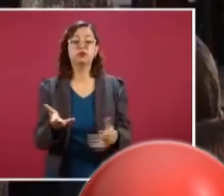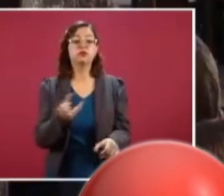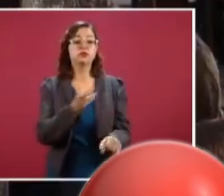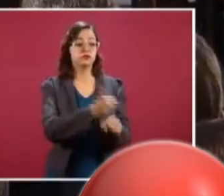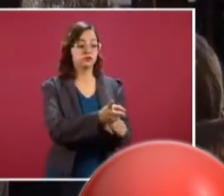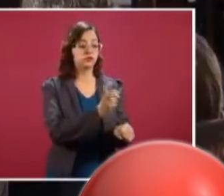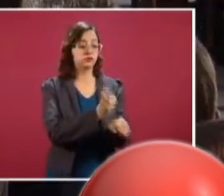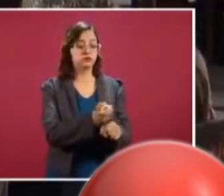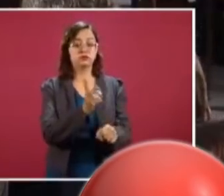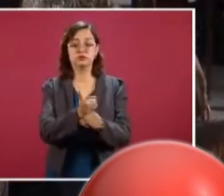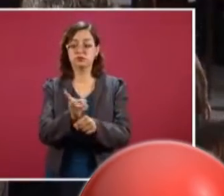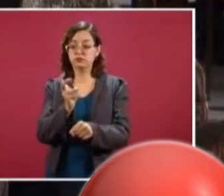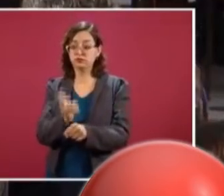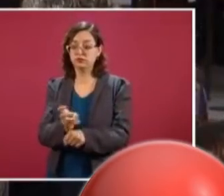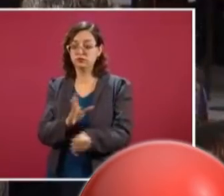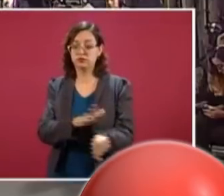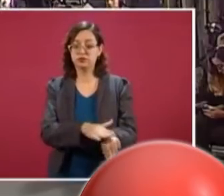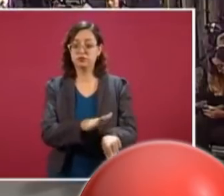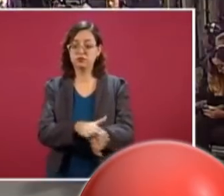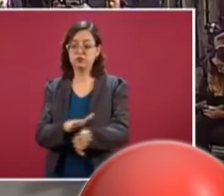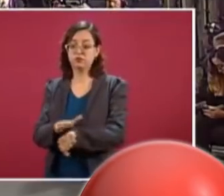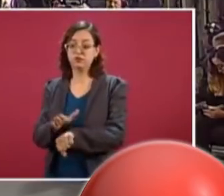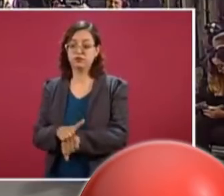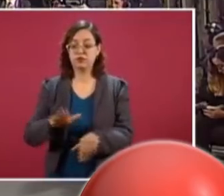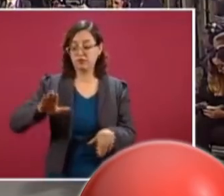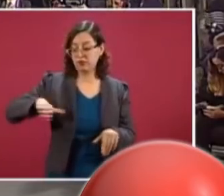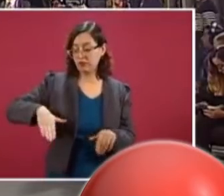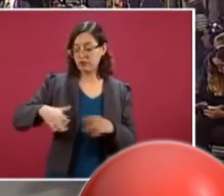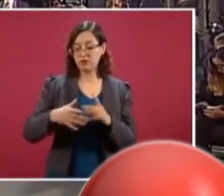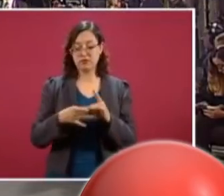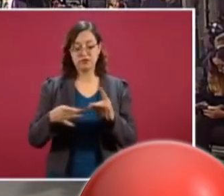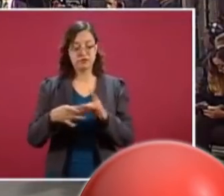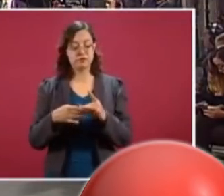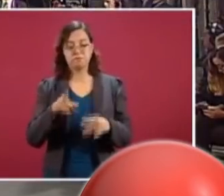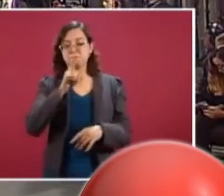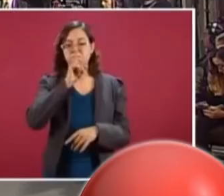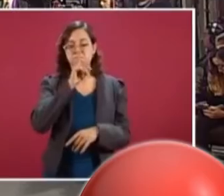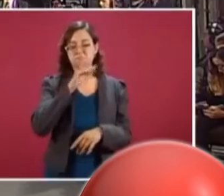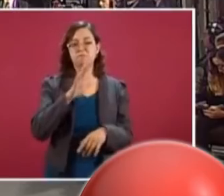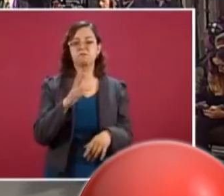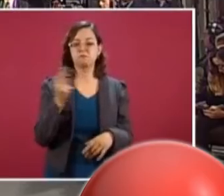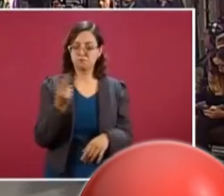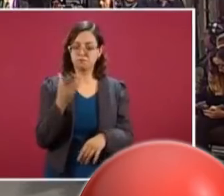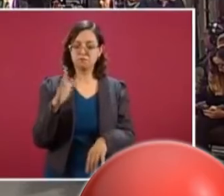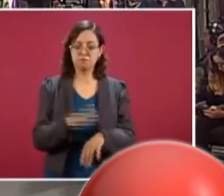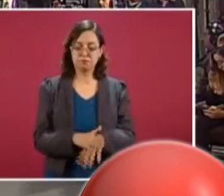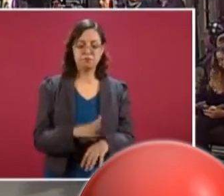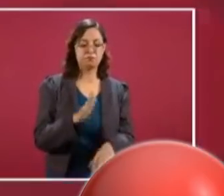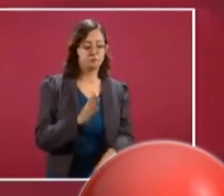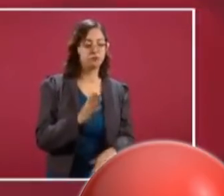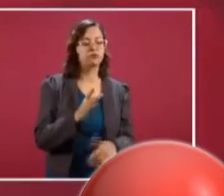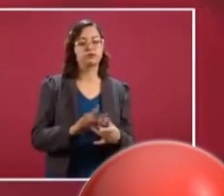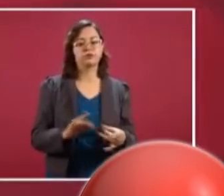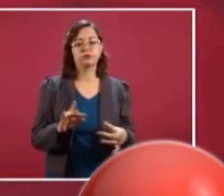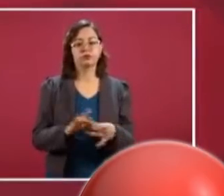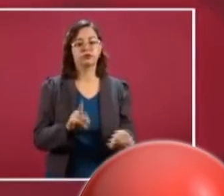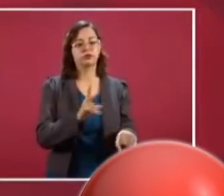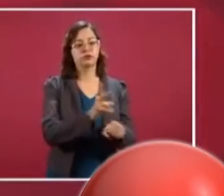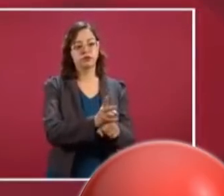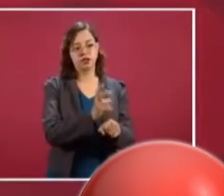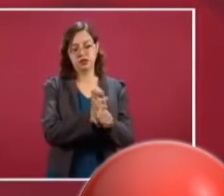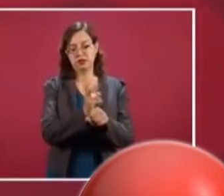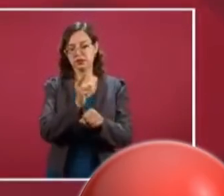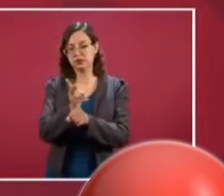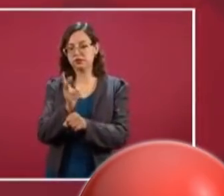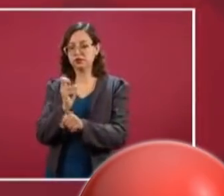invitarles, porque no se dijo aquí lo suficiente, pero invitarles a que